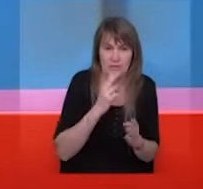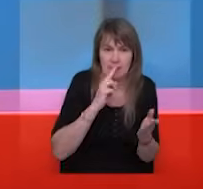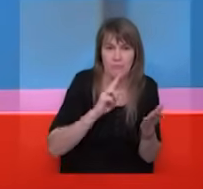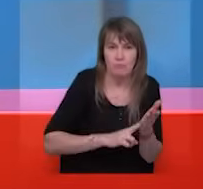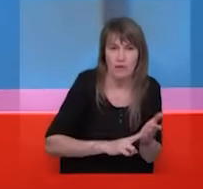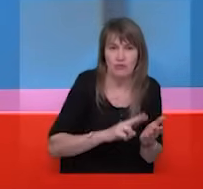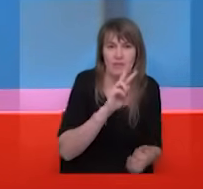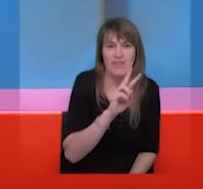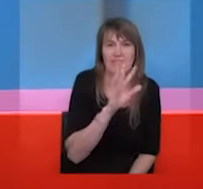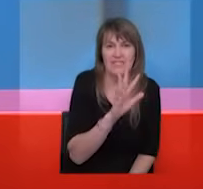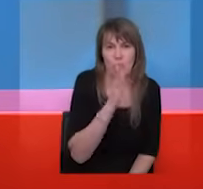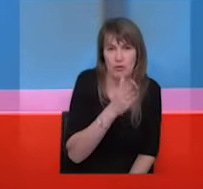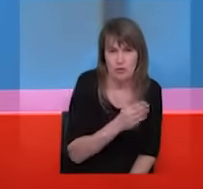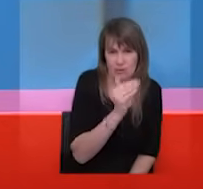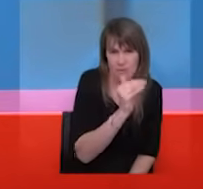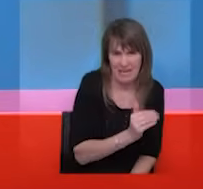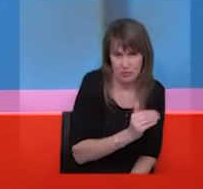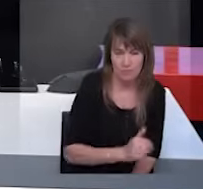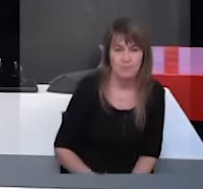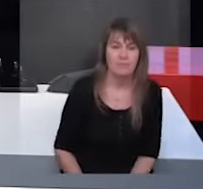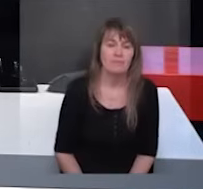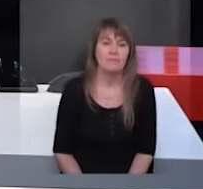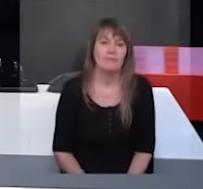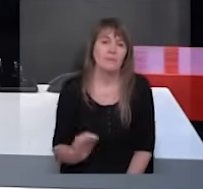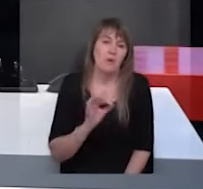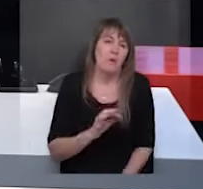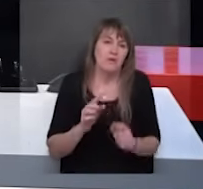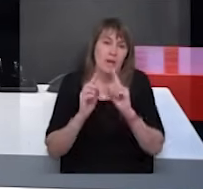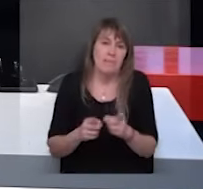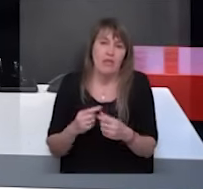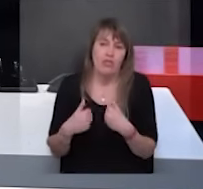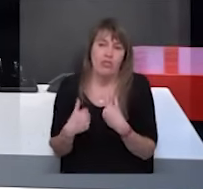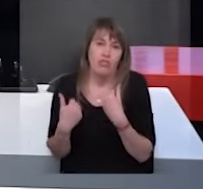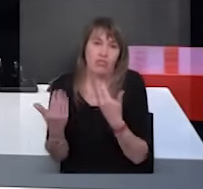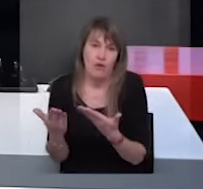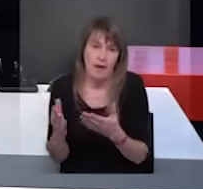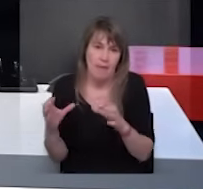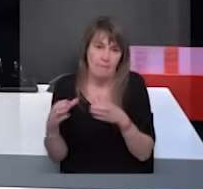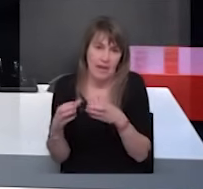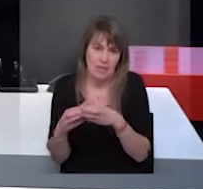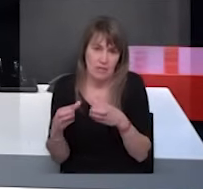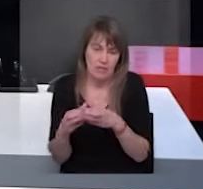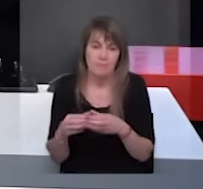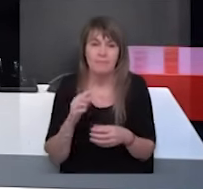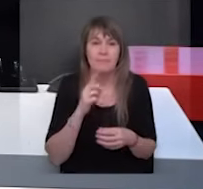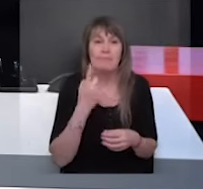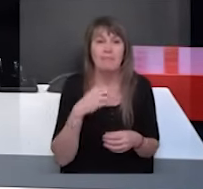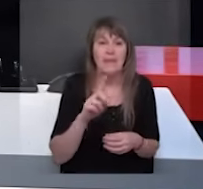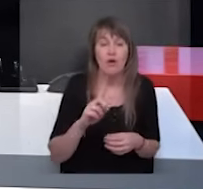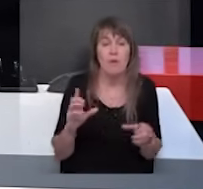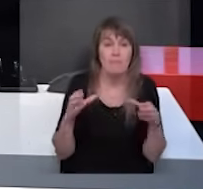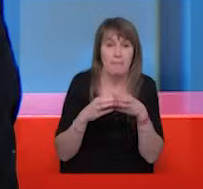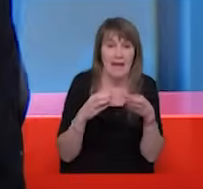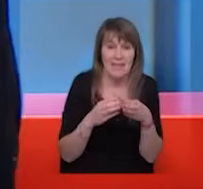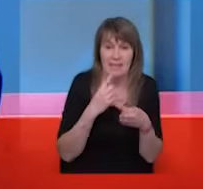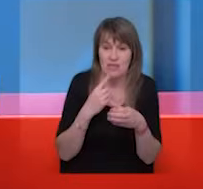bajar del 30 al 25 ahora también lo puedes descontar doná un partido pero si le donas a un partido vos necesitas que el partido te dé un recibo entonces normalmente